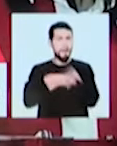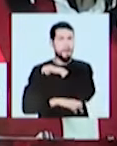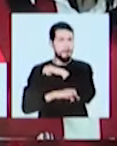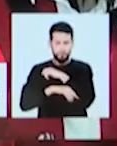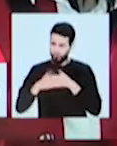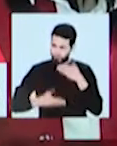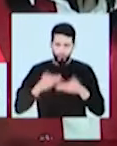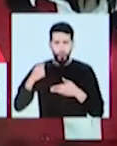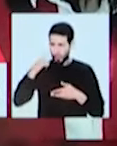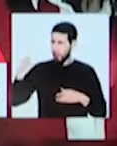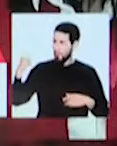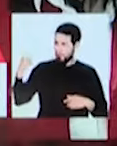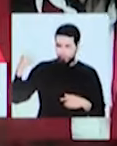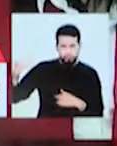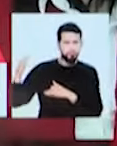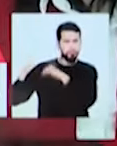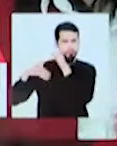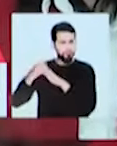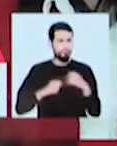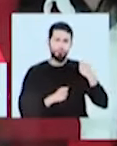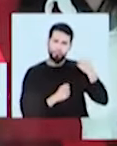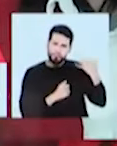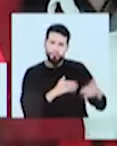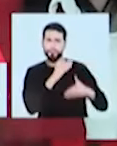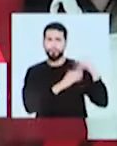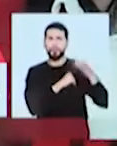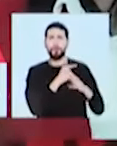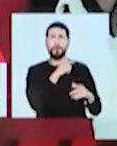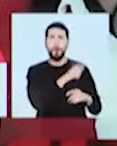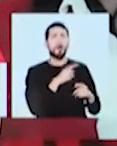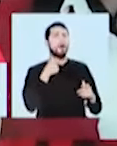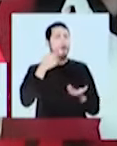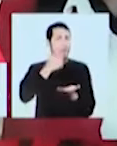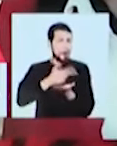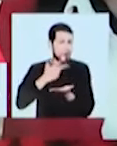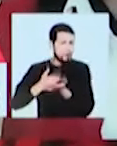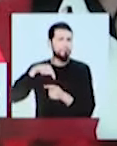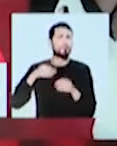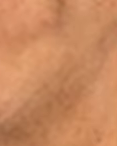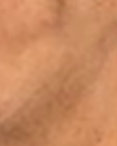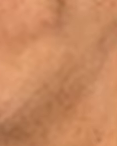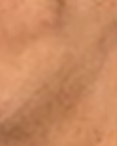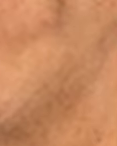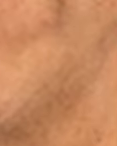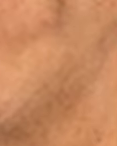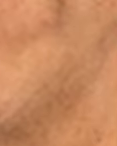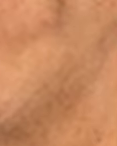desarrollo humano rápidamente la gente coma. Pero en fin, ella prefiere el casquito.